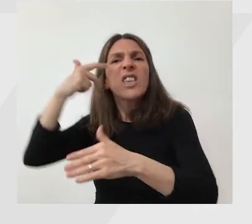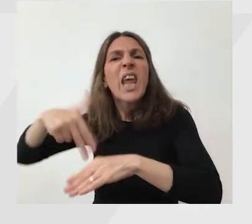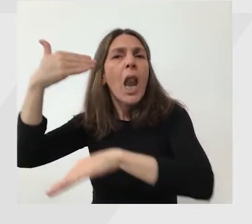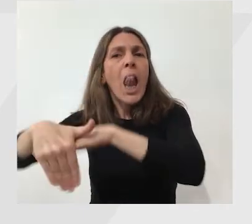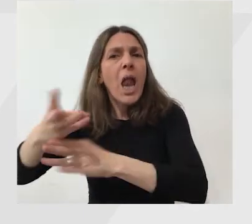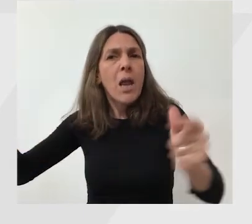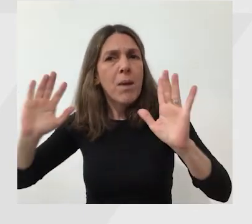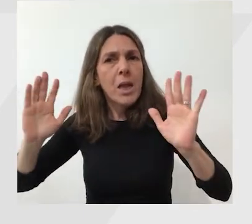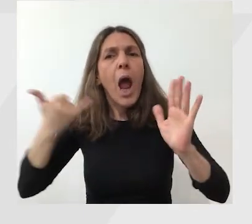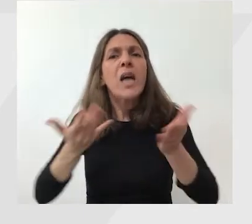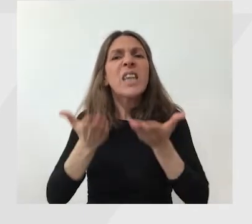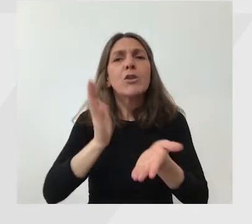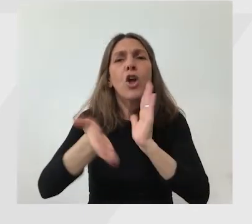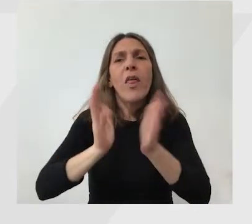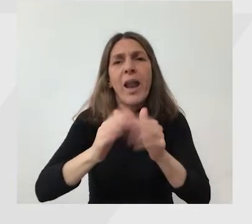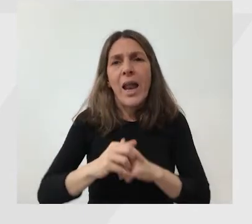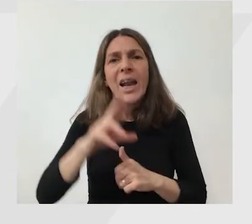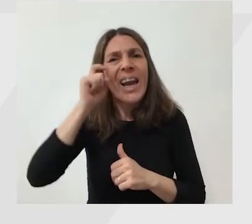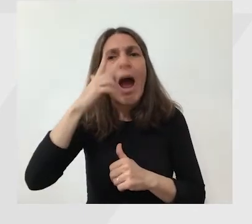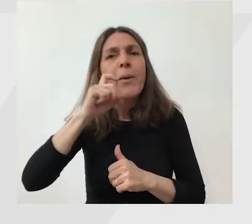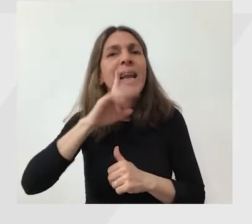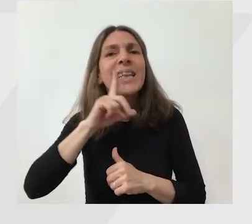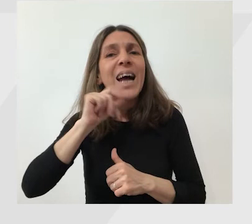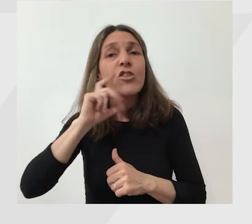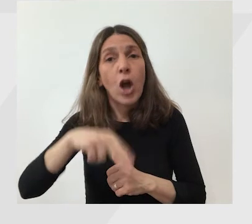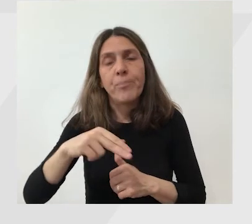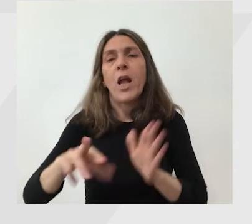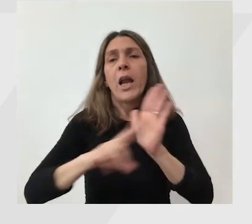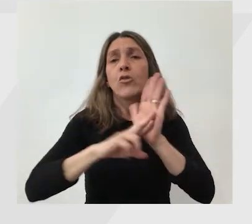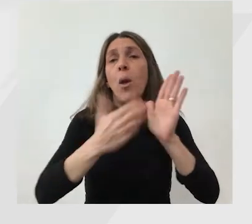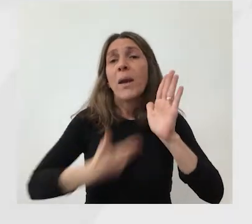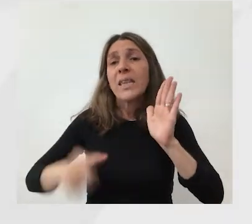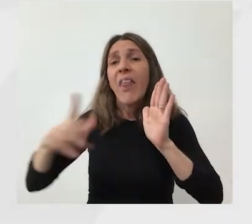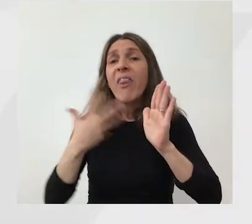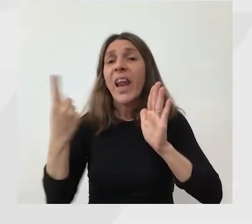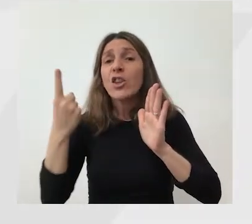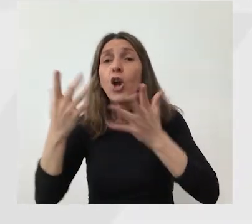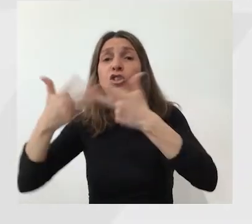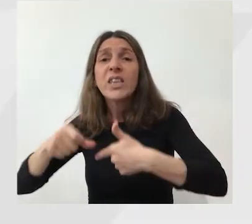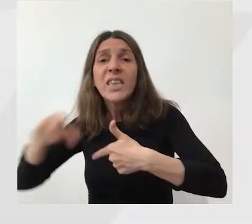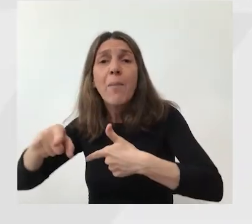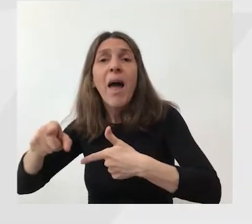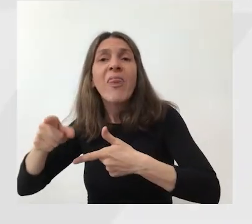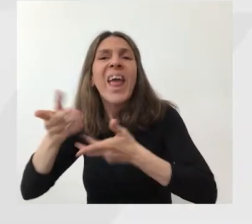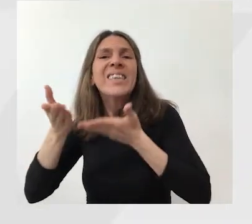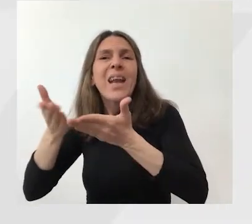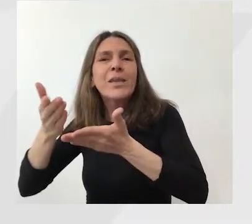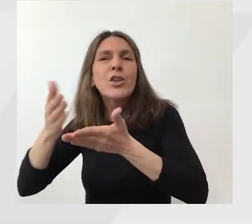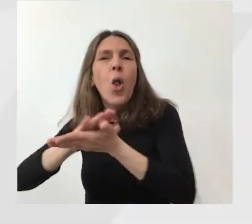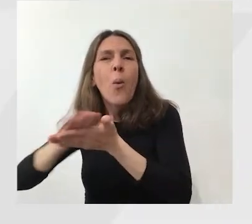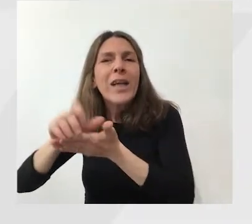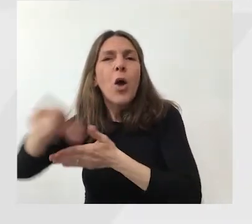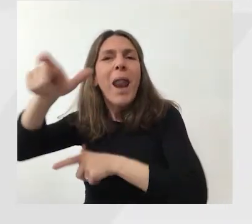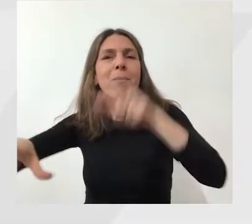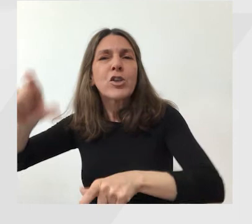mediante el desarrollo de un proceso de duración limitada servicio de rehabilitación resolución presidente de directorio del